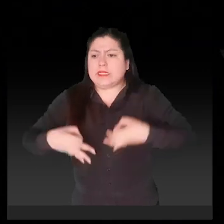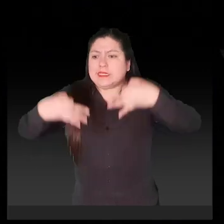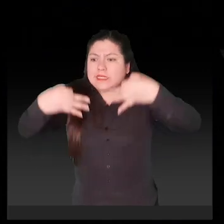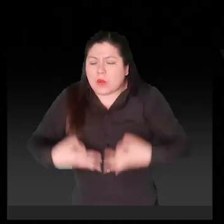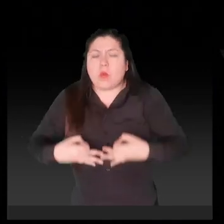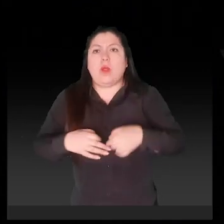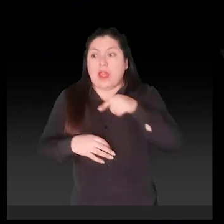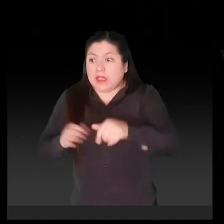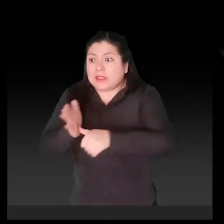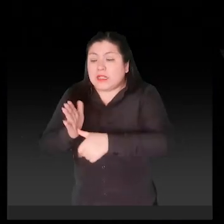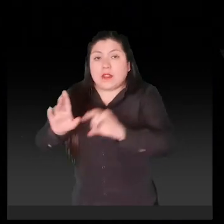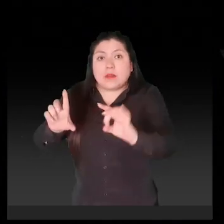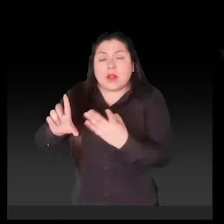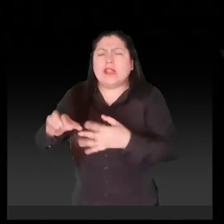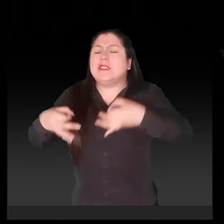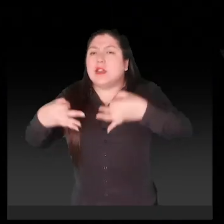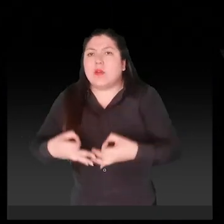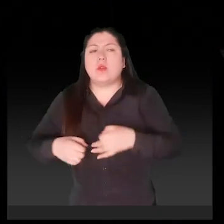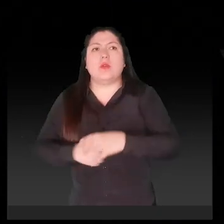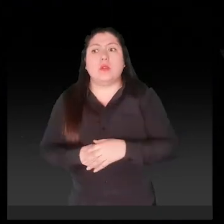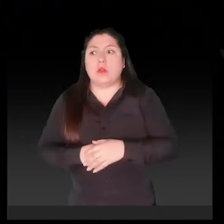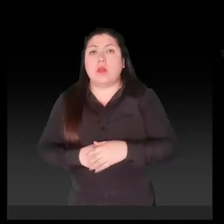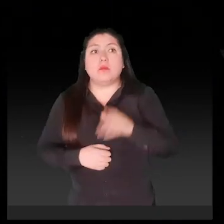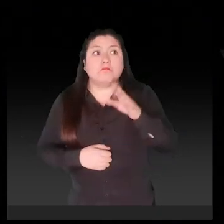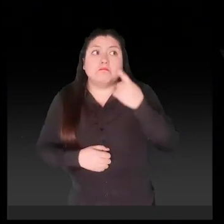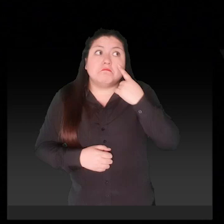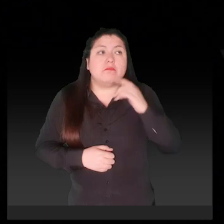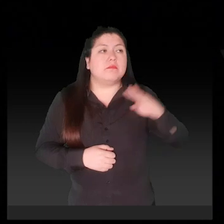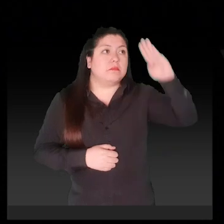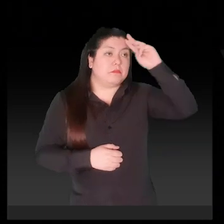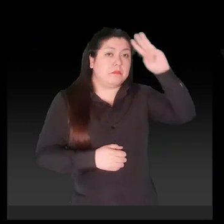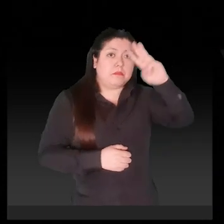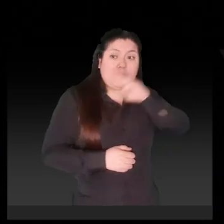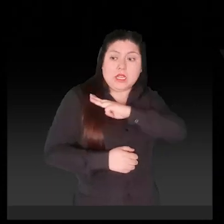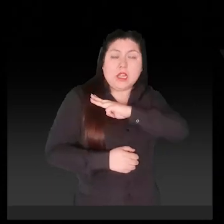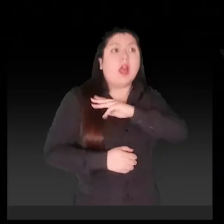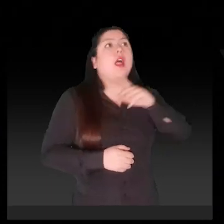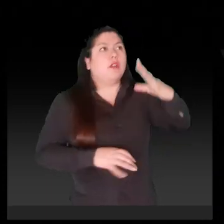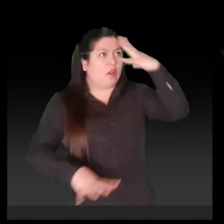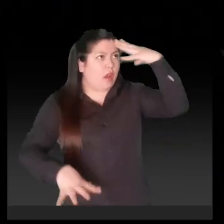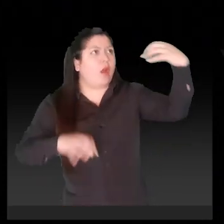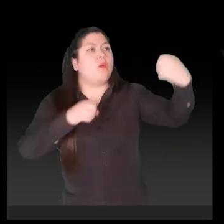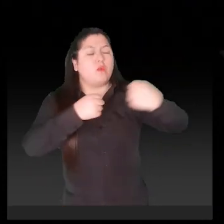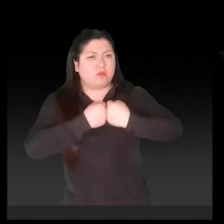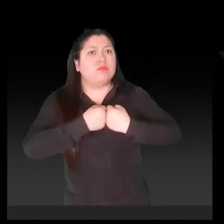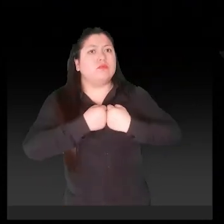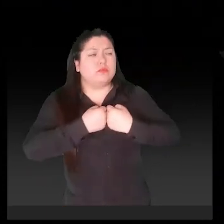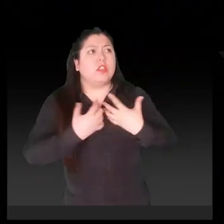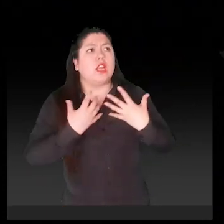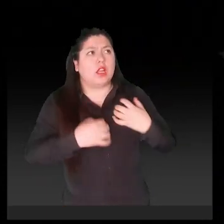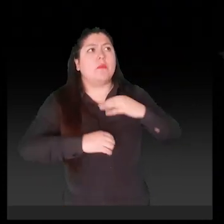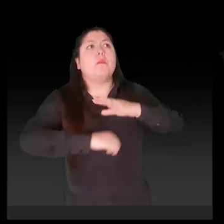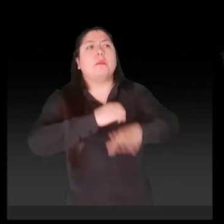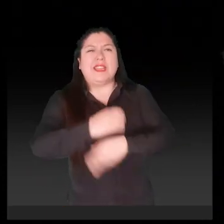colombianos quiere hacer parte de las fuerzas militares y de policía. Hemos avanzado y ya con un convenio que queremos hacer con el ministro